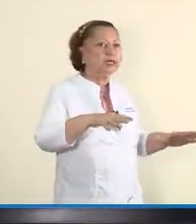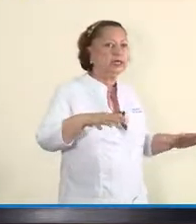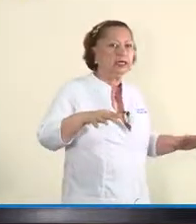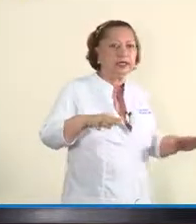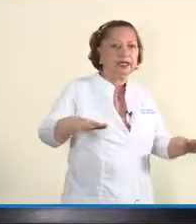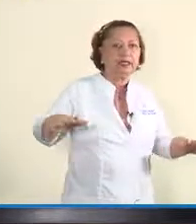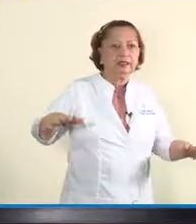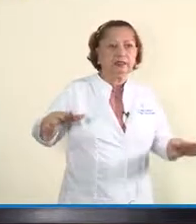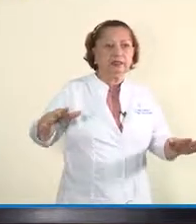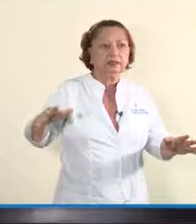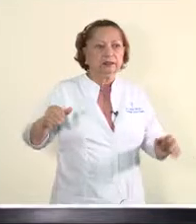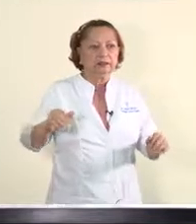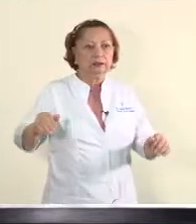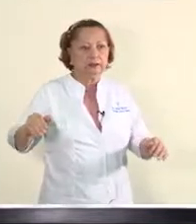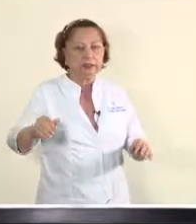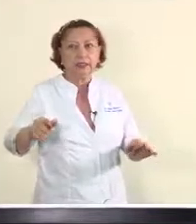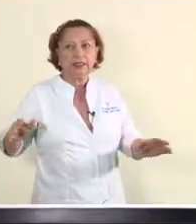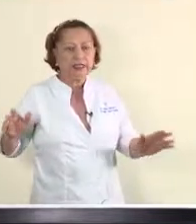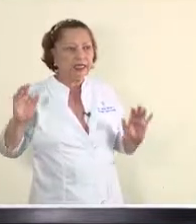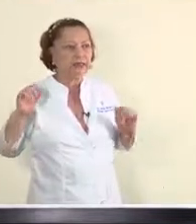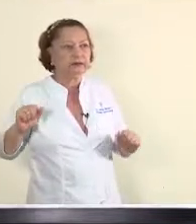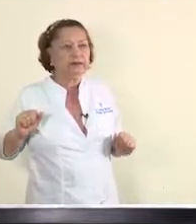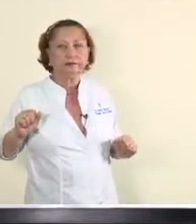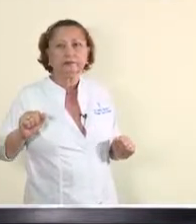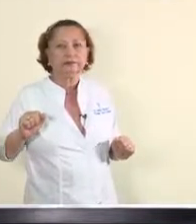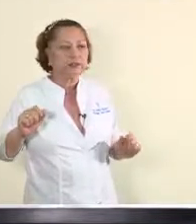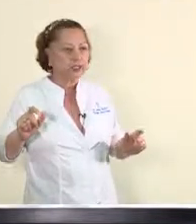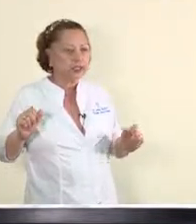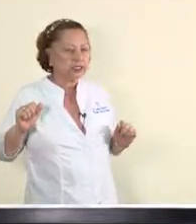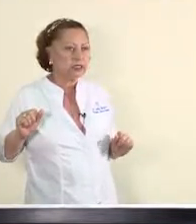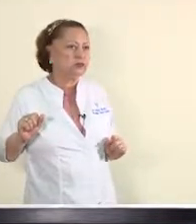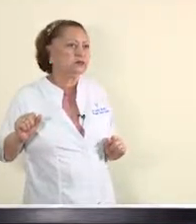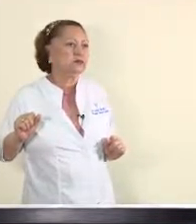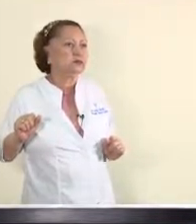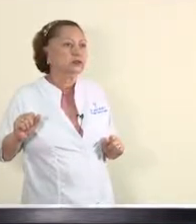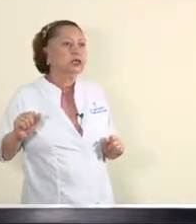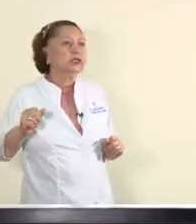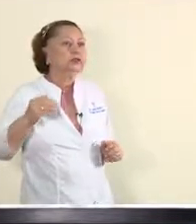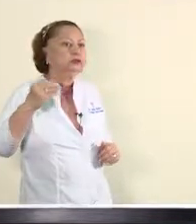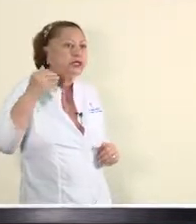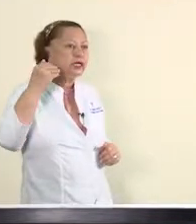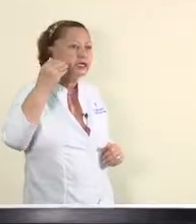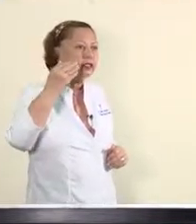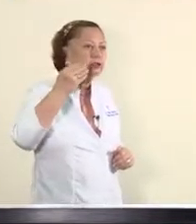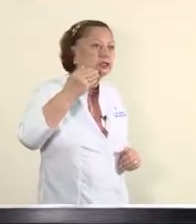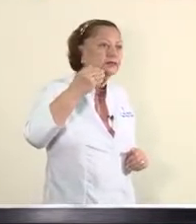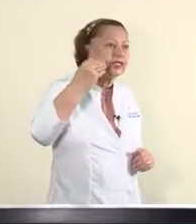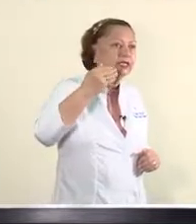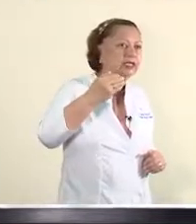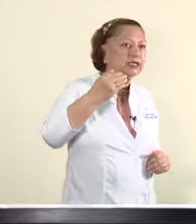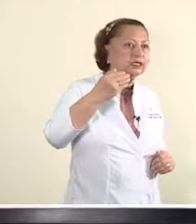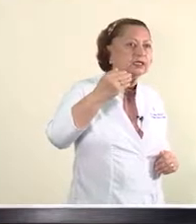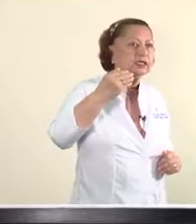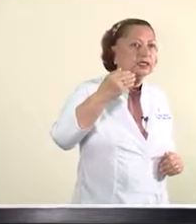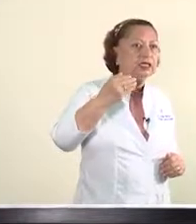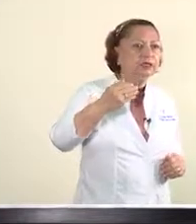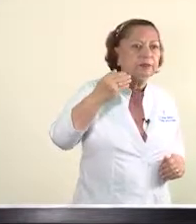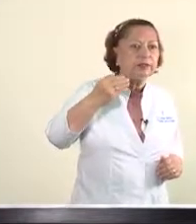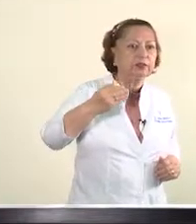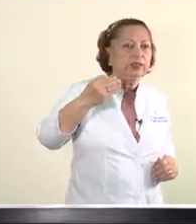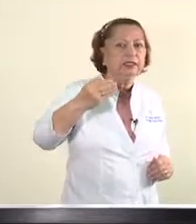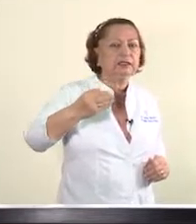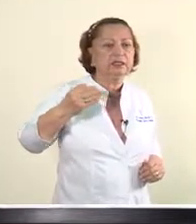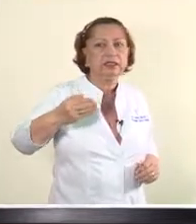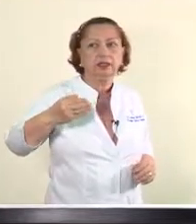ropa y quiere andar sin nada. Sencillo. Entonces aquí es donde viene que